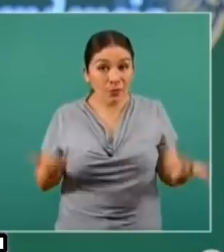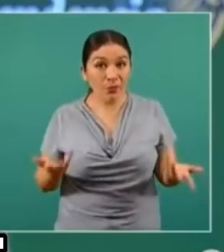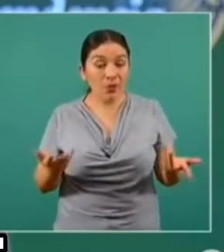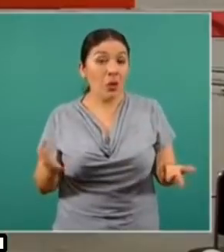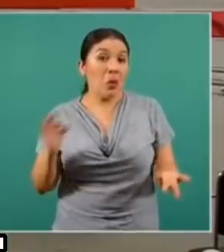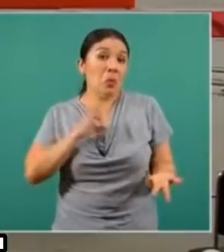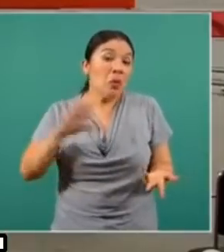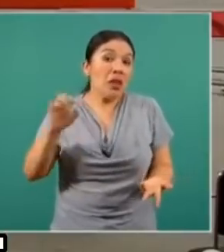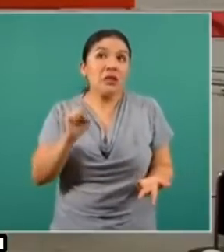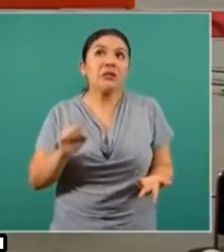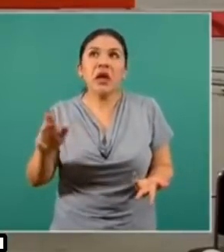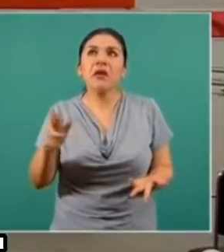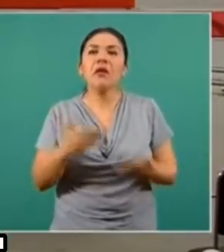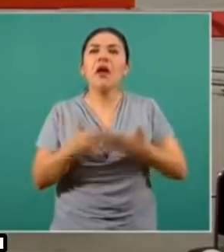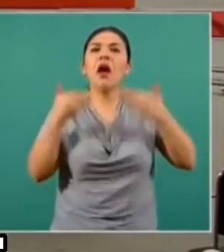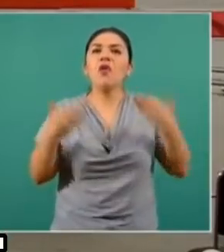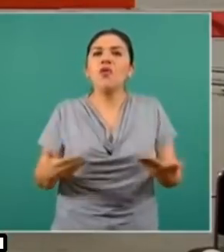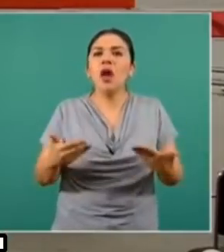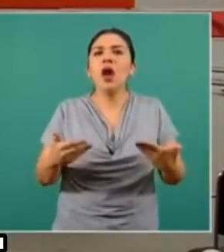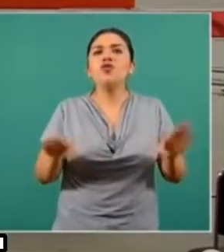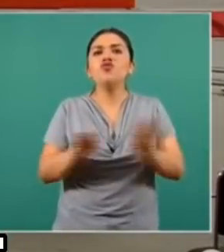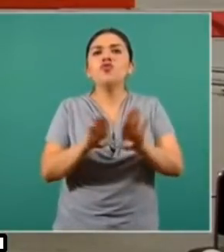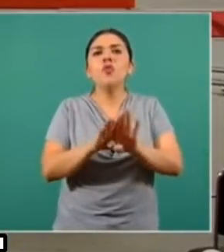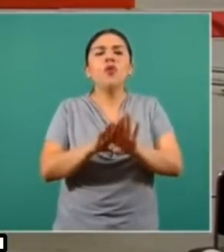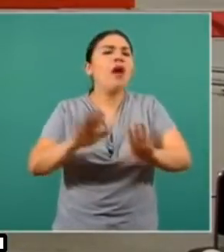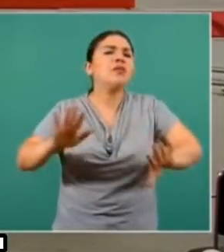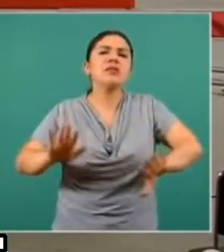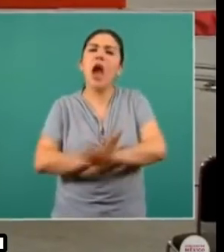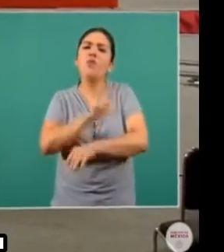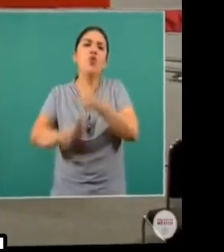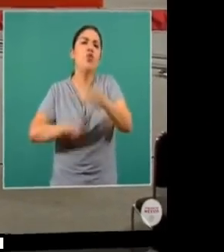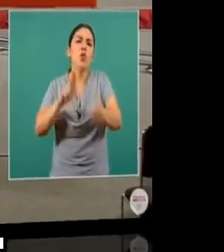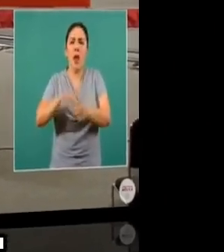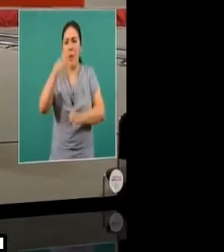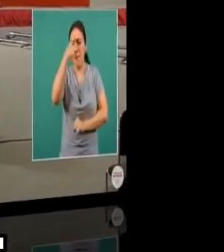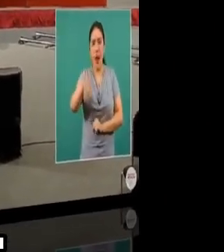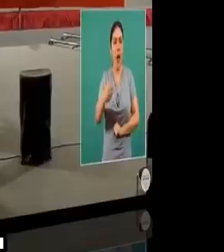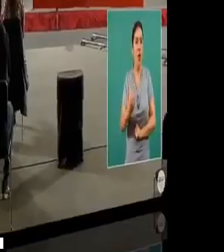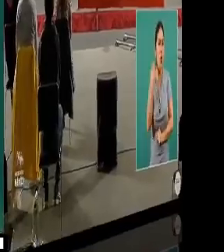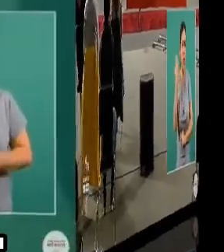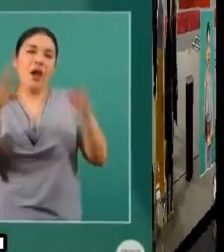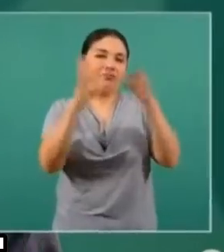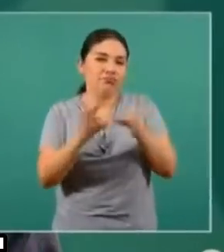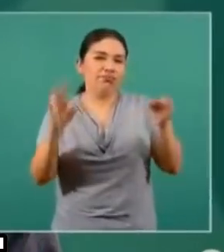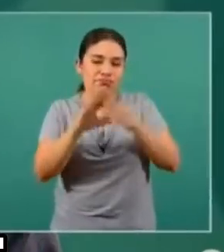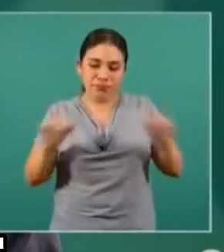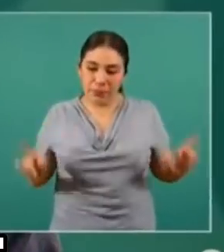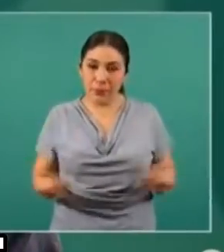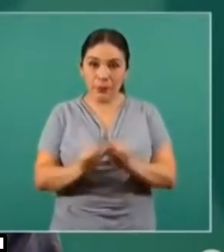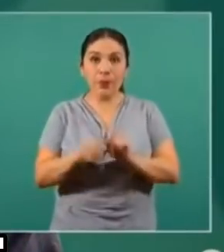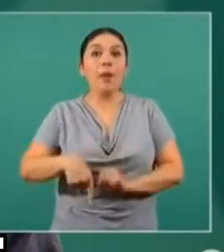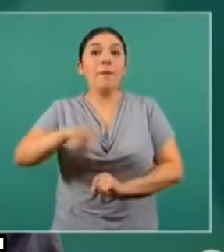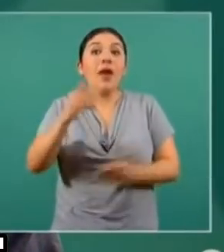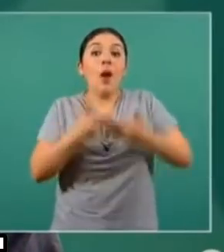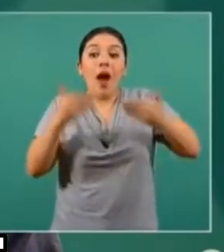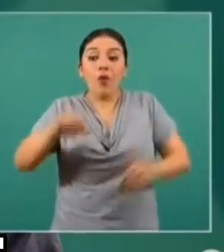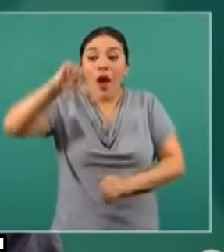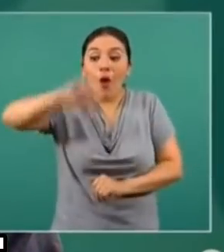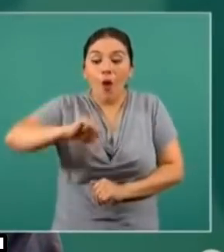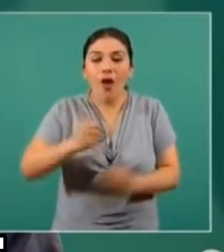que puede ser la evolución natural de esta conferencia de prensa, pero ya quise desde